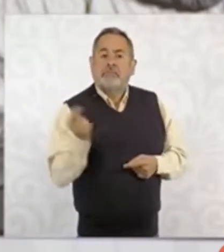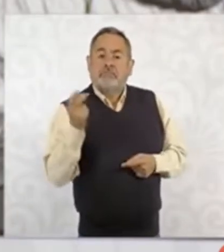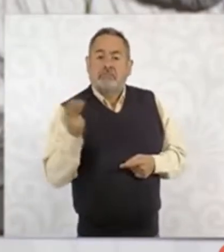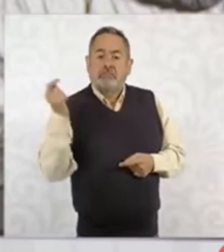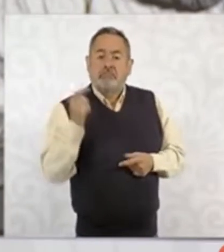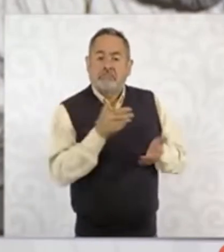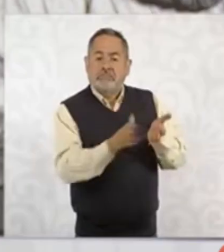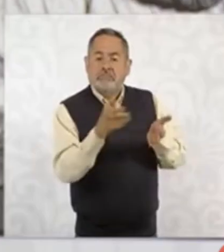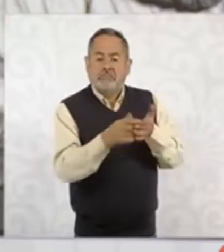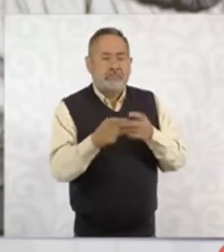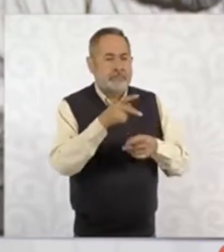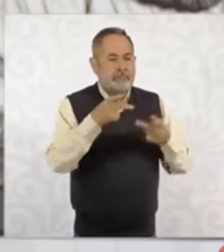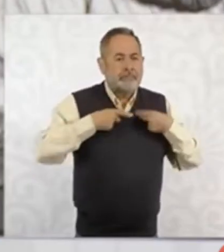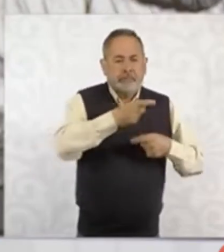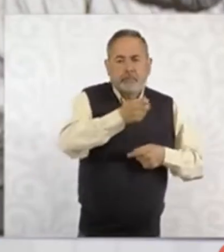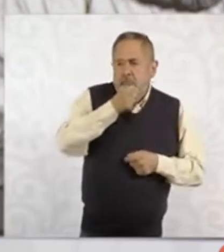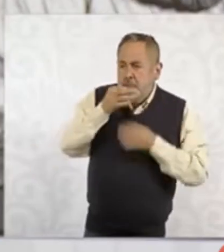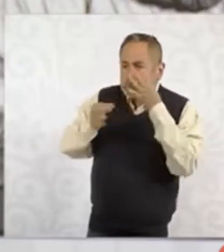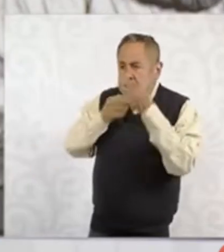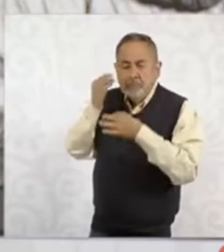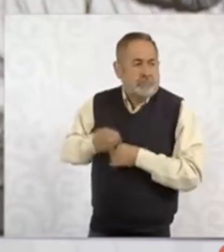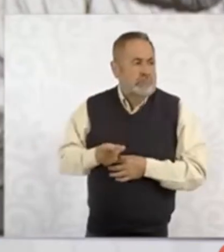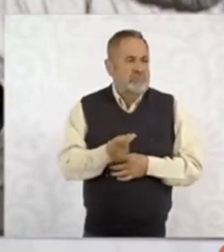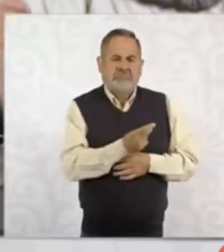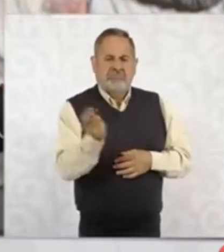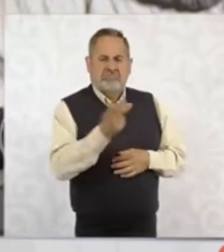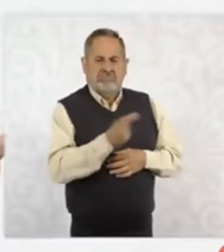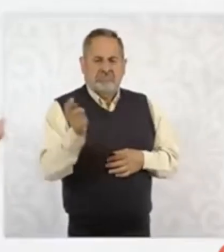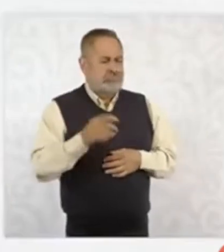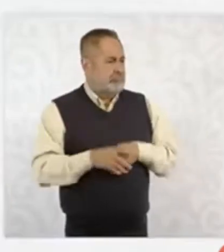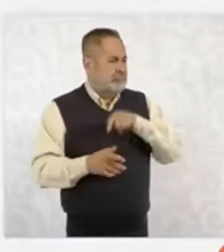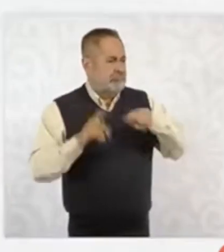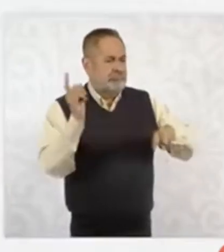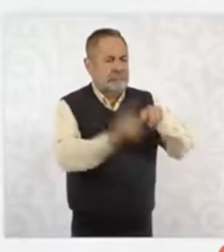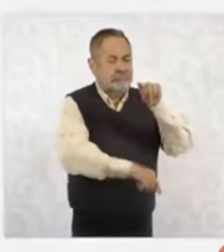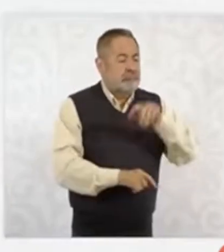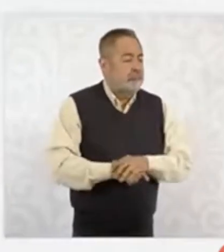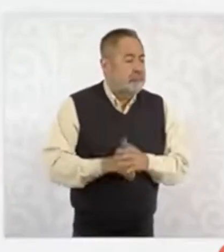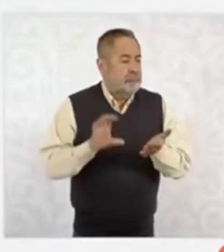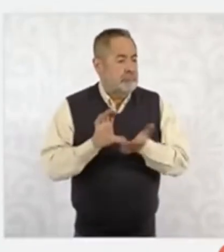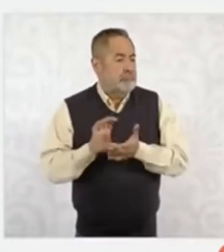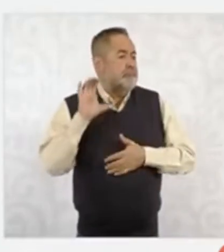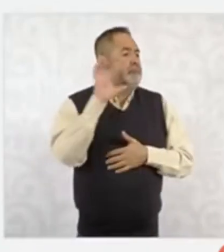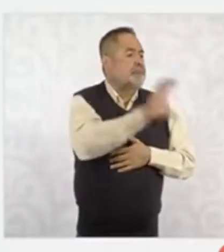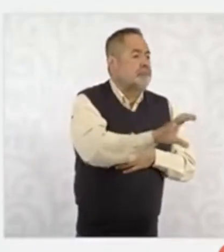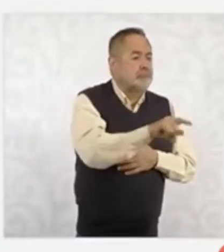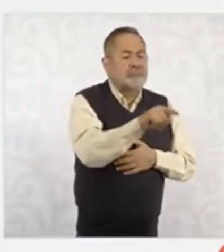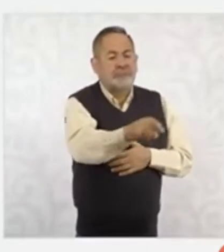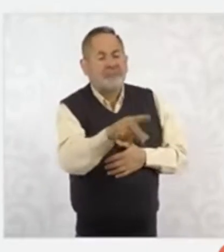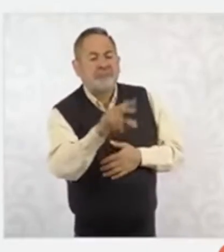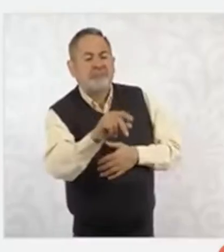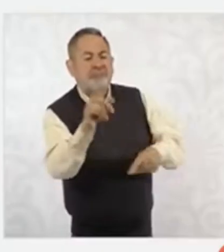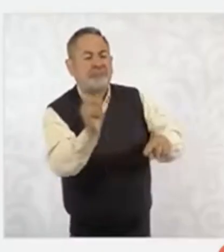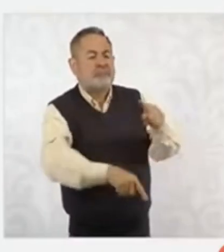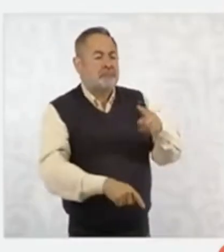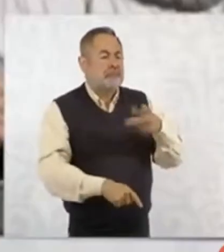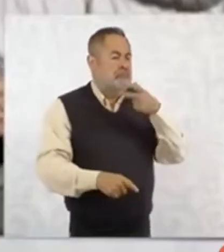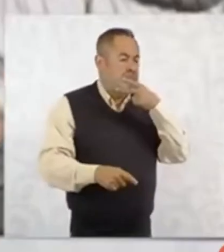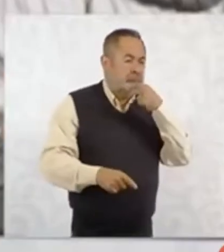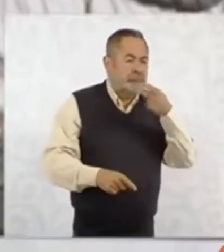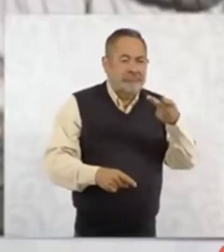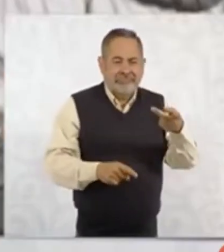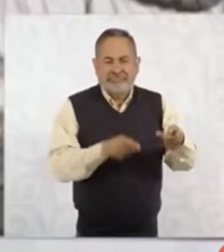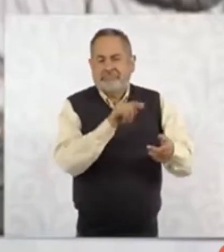decirle quítame este locutor, te doy esta canonjía para que me quites a este periodista que me